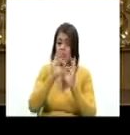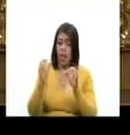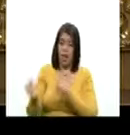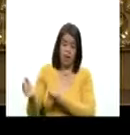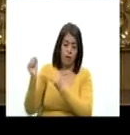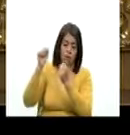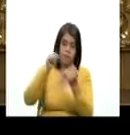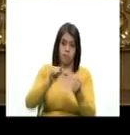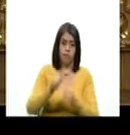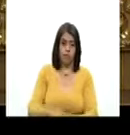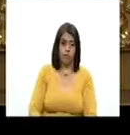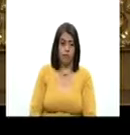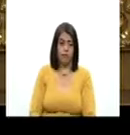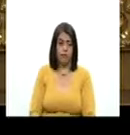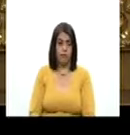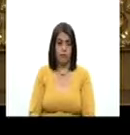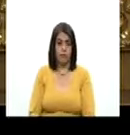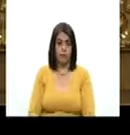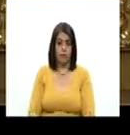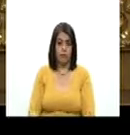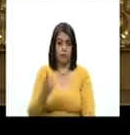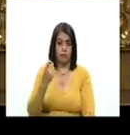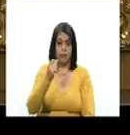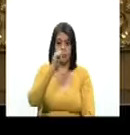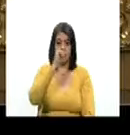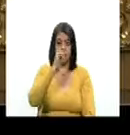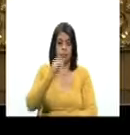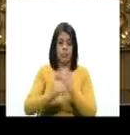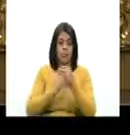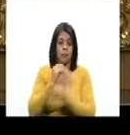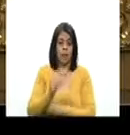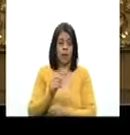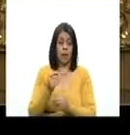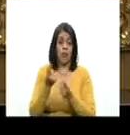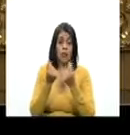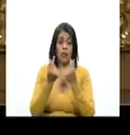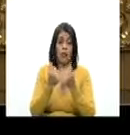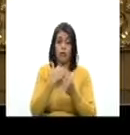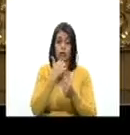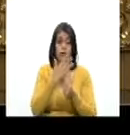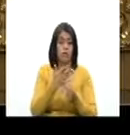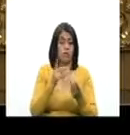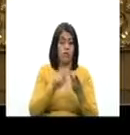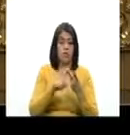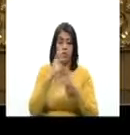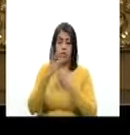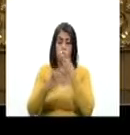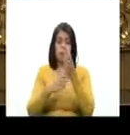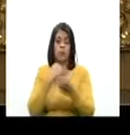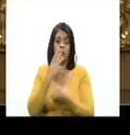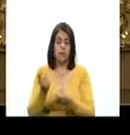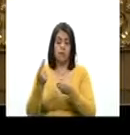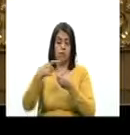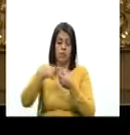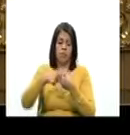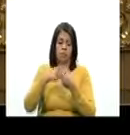agua. Me faltó el agua, me di cuenta que no me servía la plata sin agua, no me servían las visitas ni los